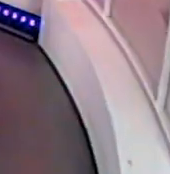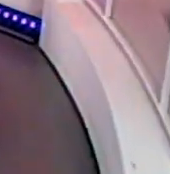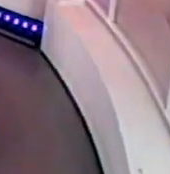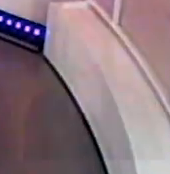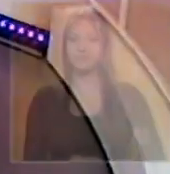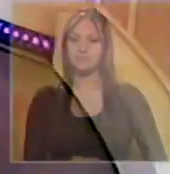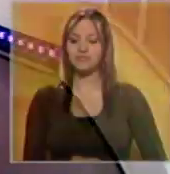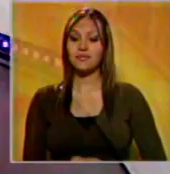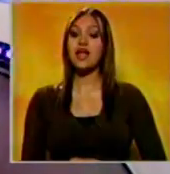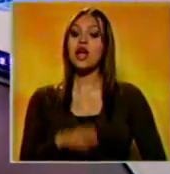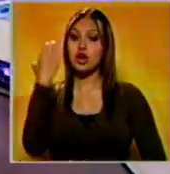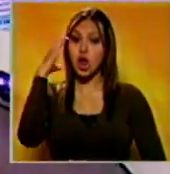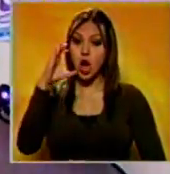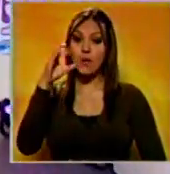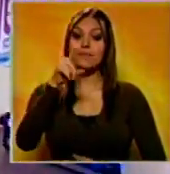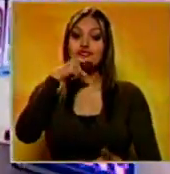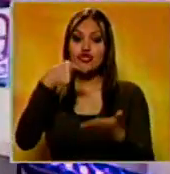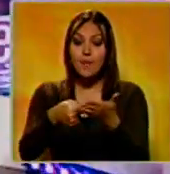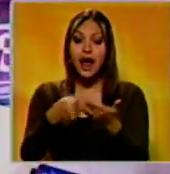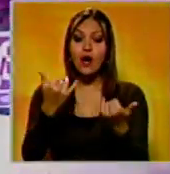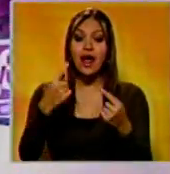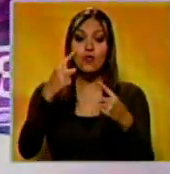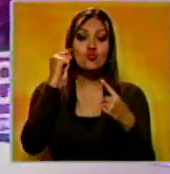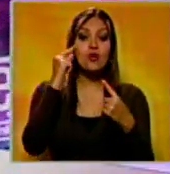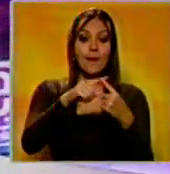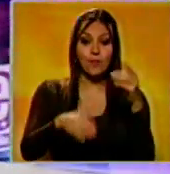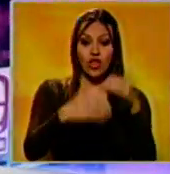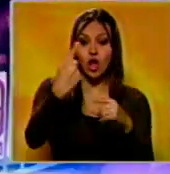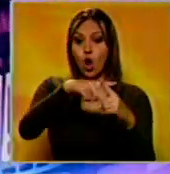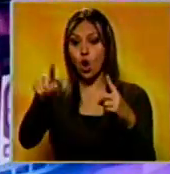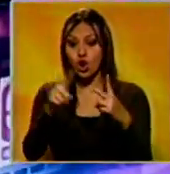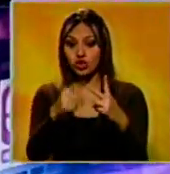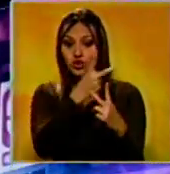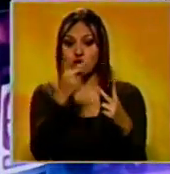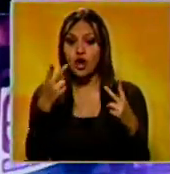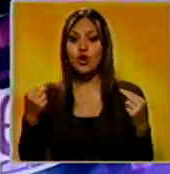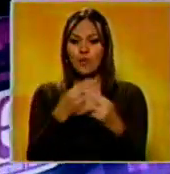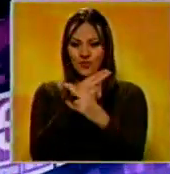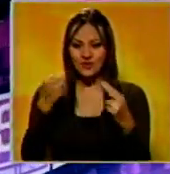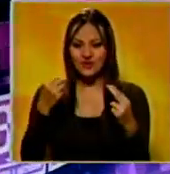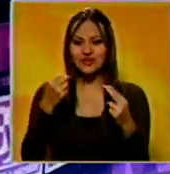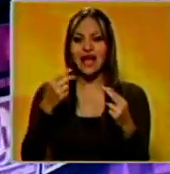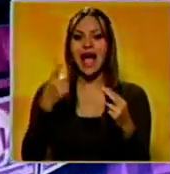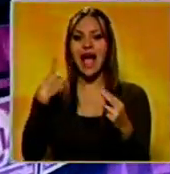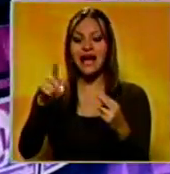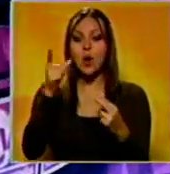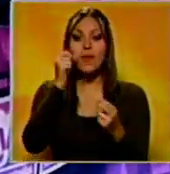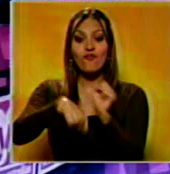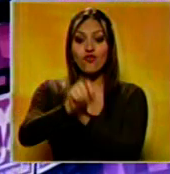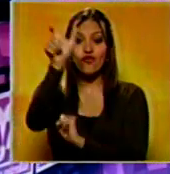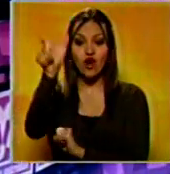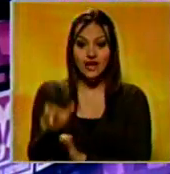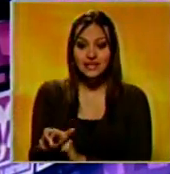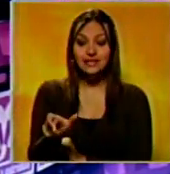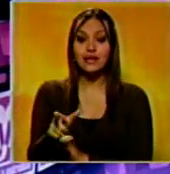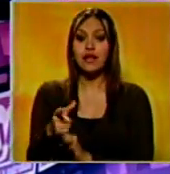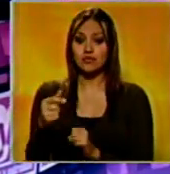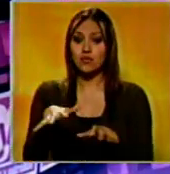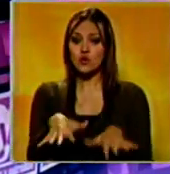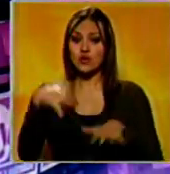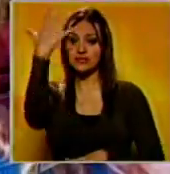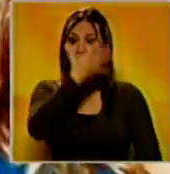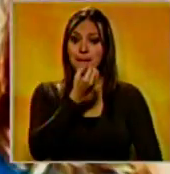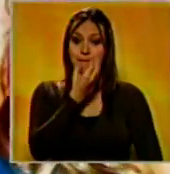Y hablando de Colombia, Sofía Vergara y la modelo rusa Irina Swan, prometida del futbolista Cristiano Ronaldo, impactaron por su belleza en la